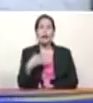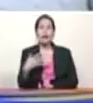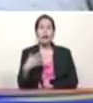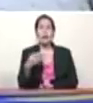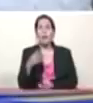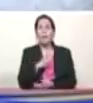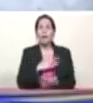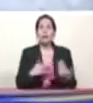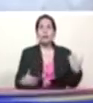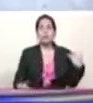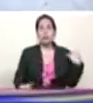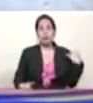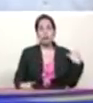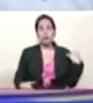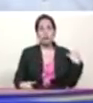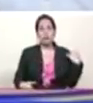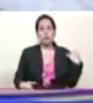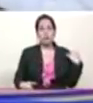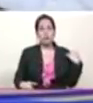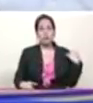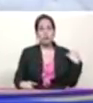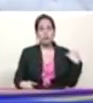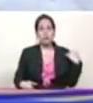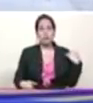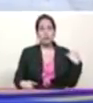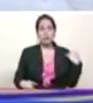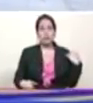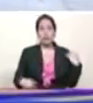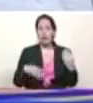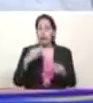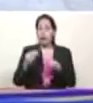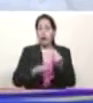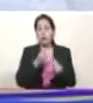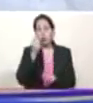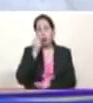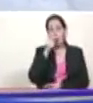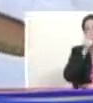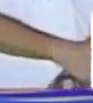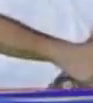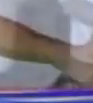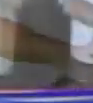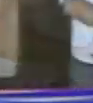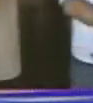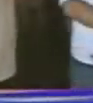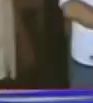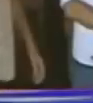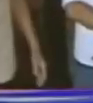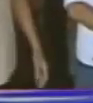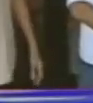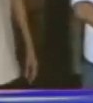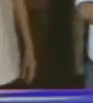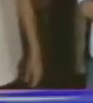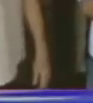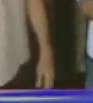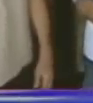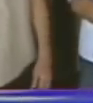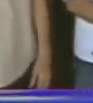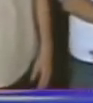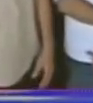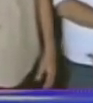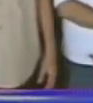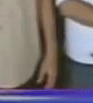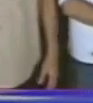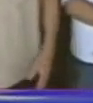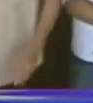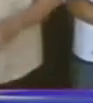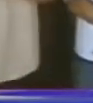un granito de arroz nada más que lanzó Armando Armando y aquí está el arrozal hermoso el arrozal